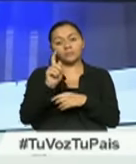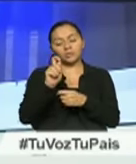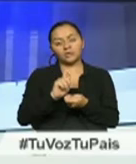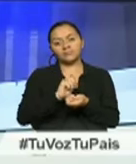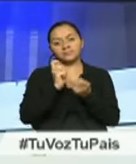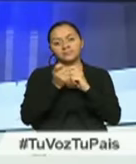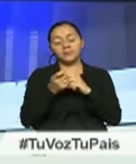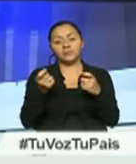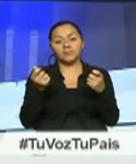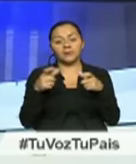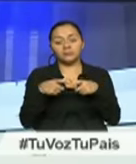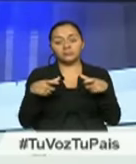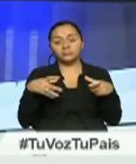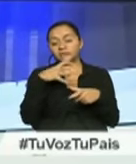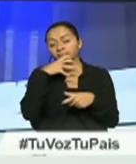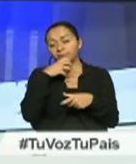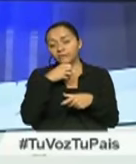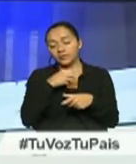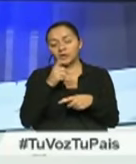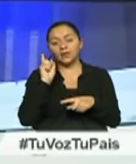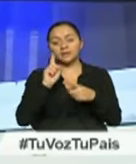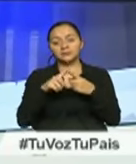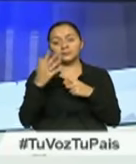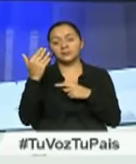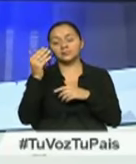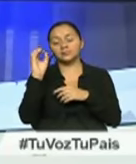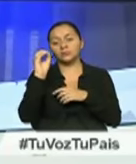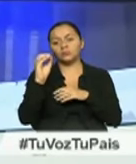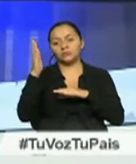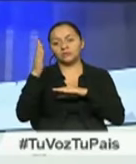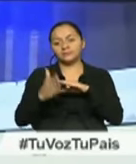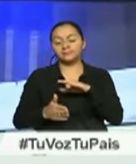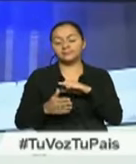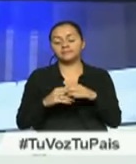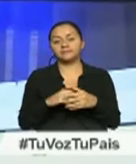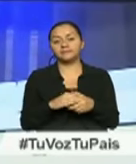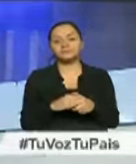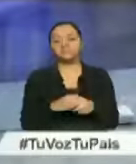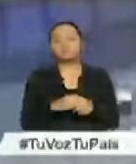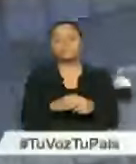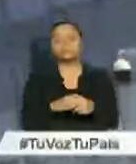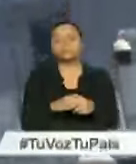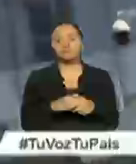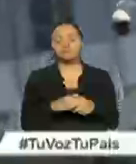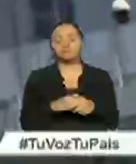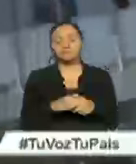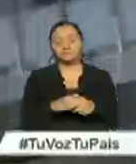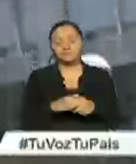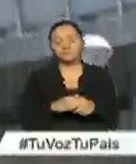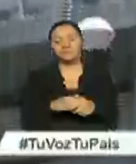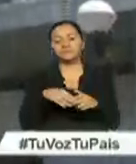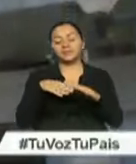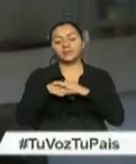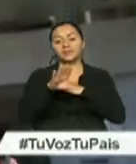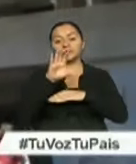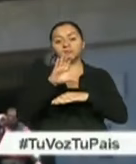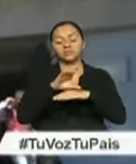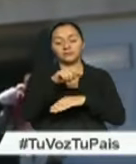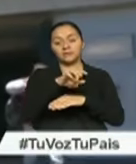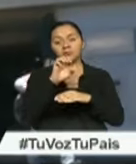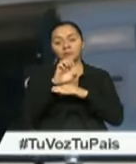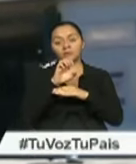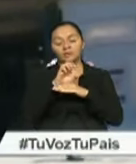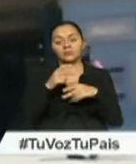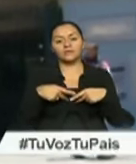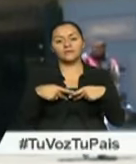sus billetes deteriorados solamente hasta el 15 de octubre de este año. De acuerdo al Banco Central del Ecuador,